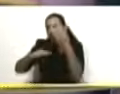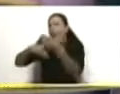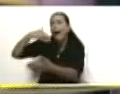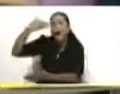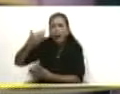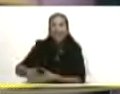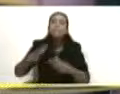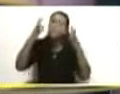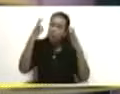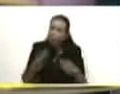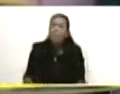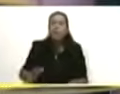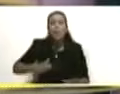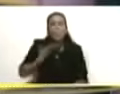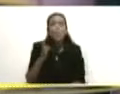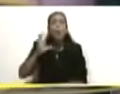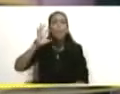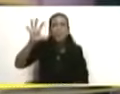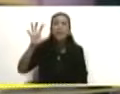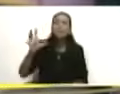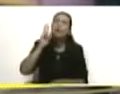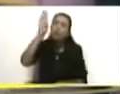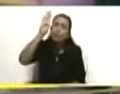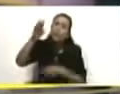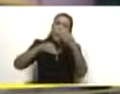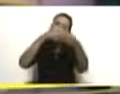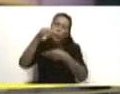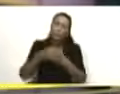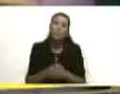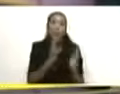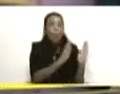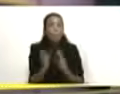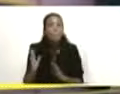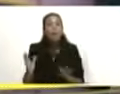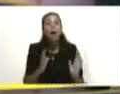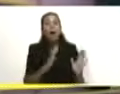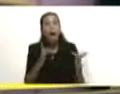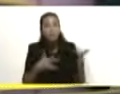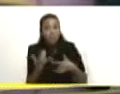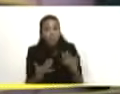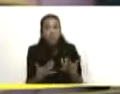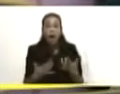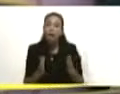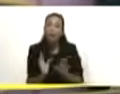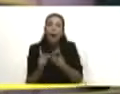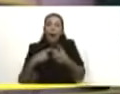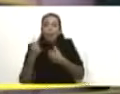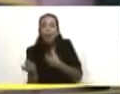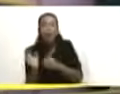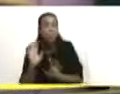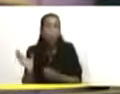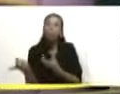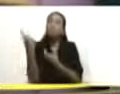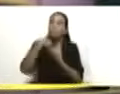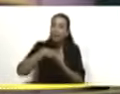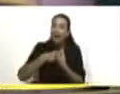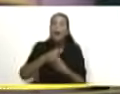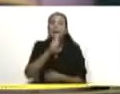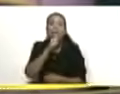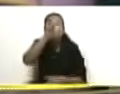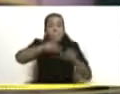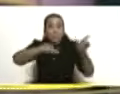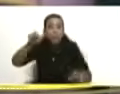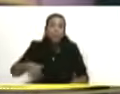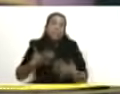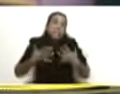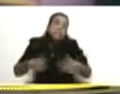y que seguramente vive en las futuras generaciones. Y un plan, presidente, para no dejar por fuera también a quienes,